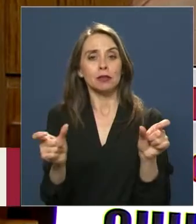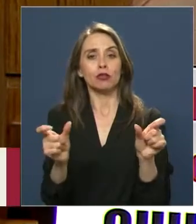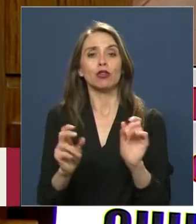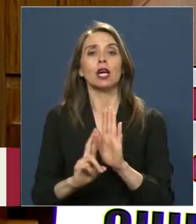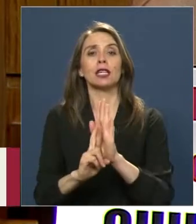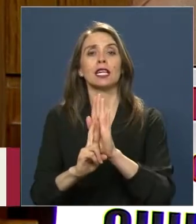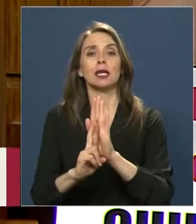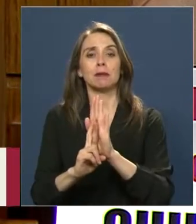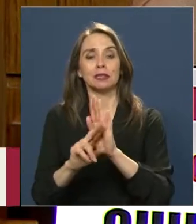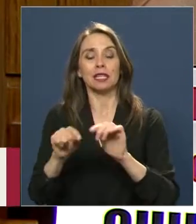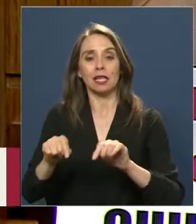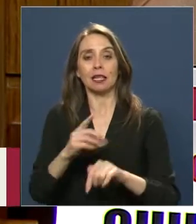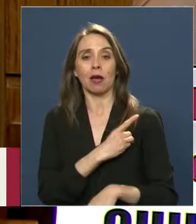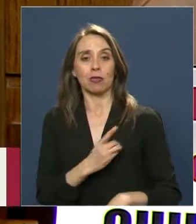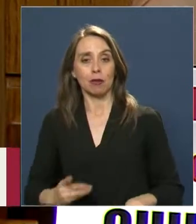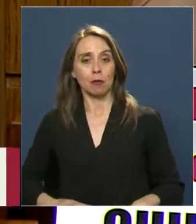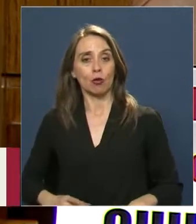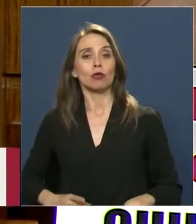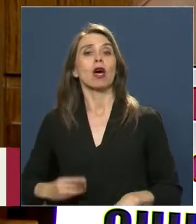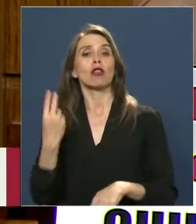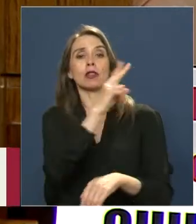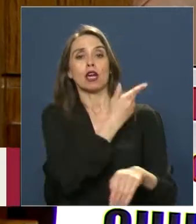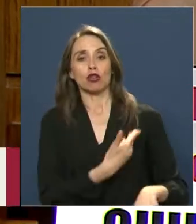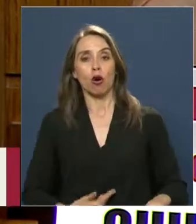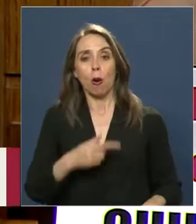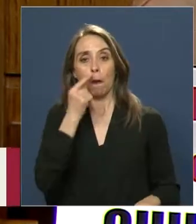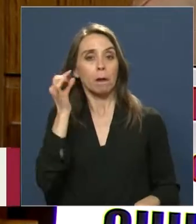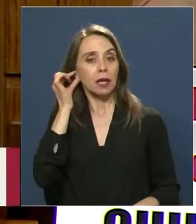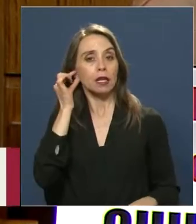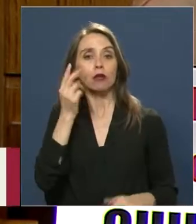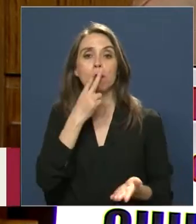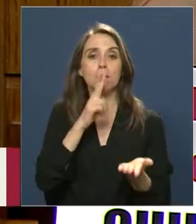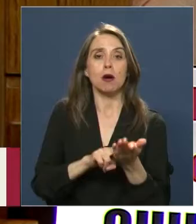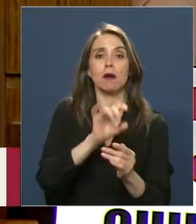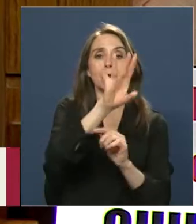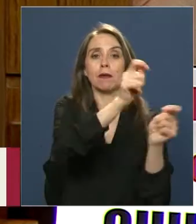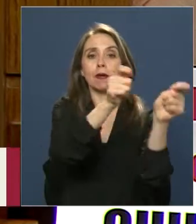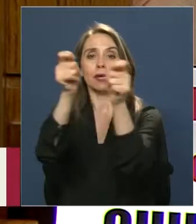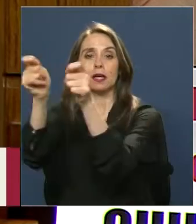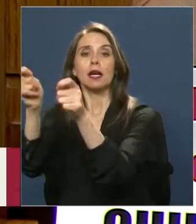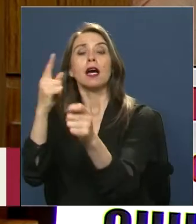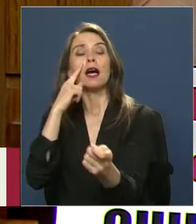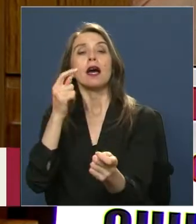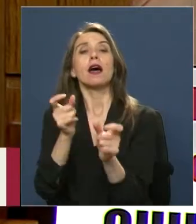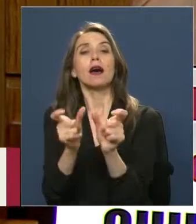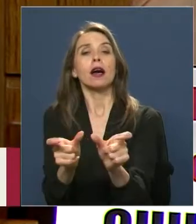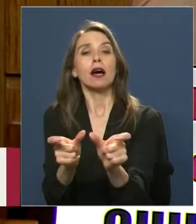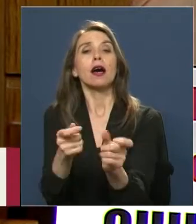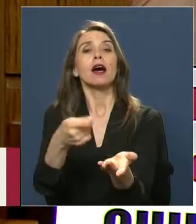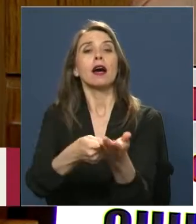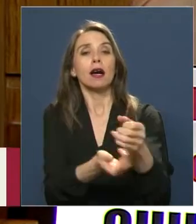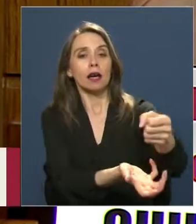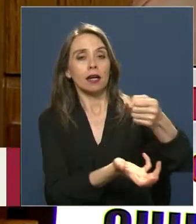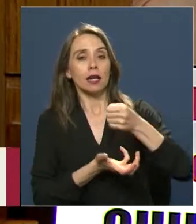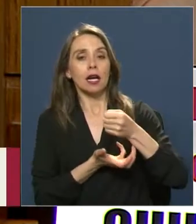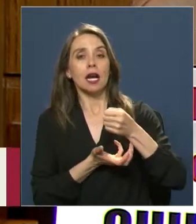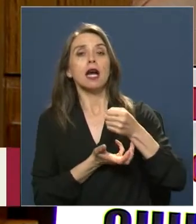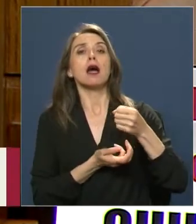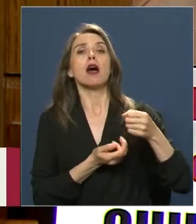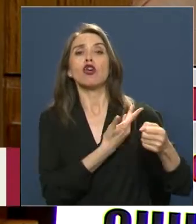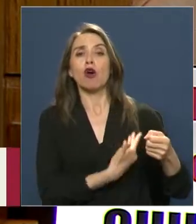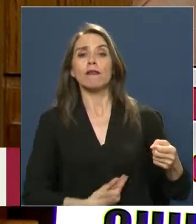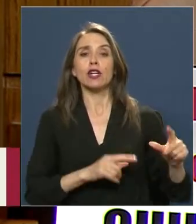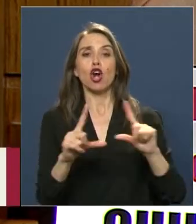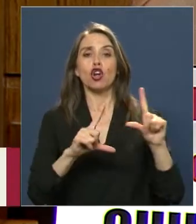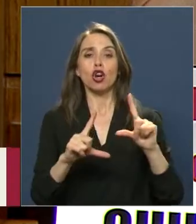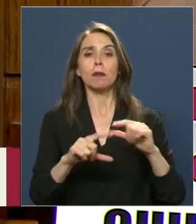Congreso, donde diputados y diputadas han, por ejemplo, enviado oficios para fiscalizar el financiamiento público que obtuvo Lollapalooza por las